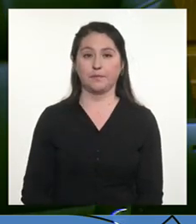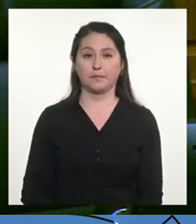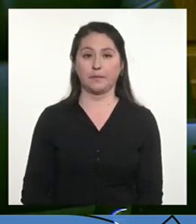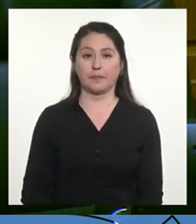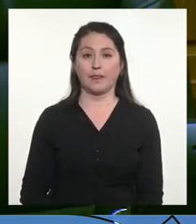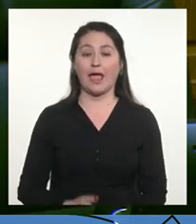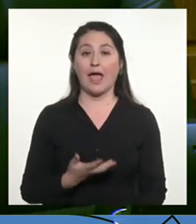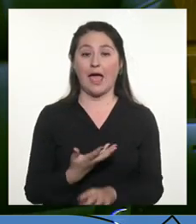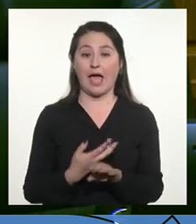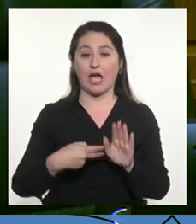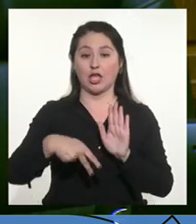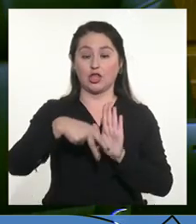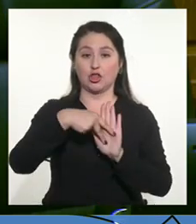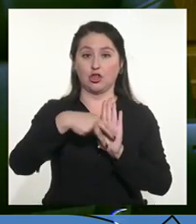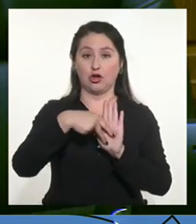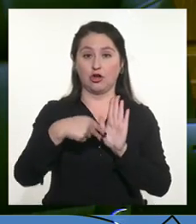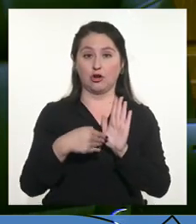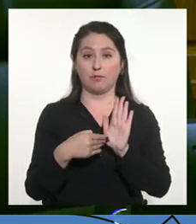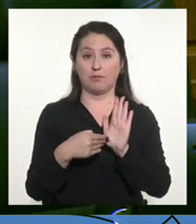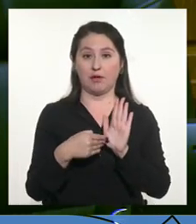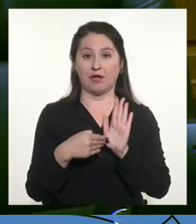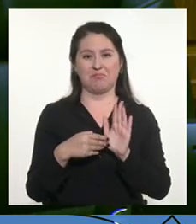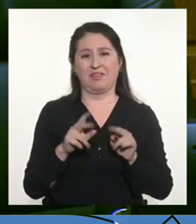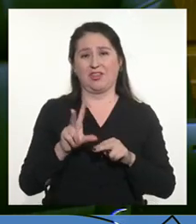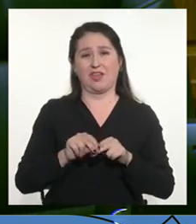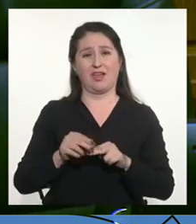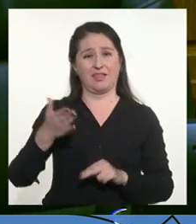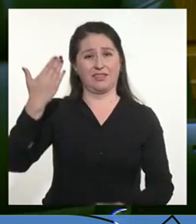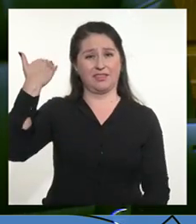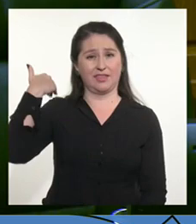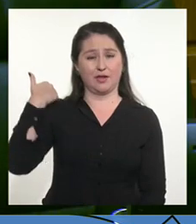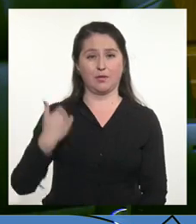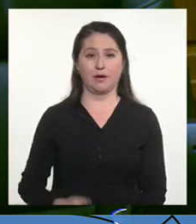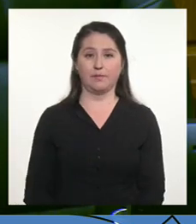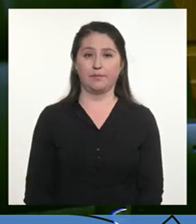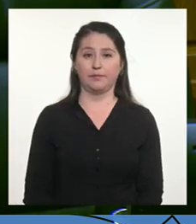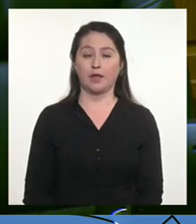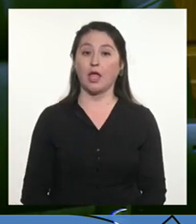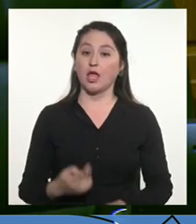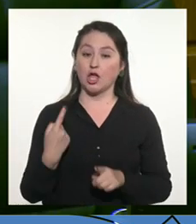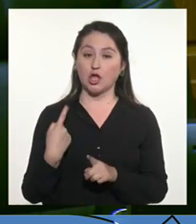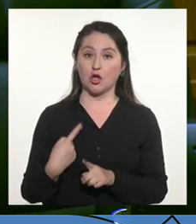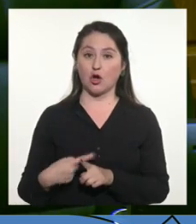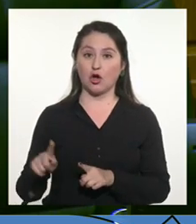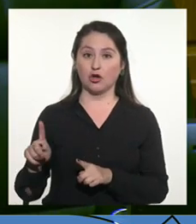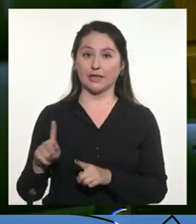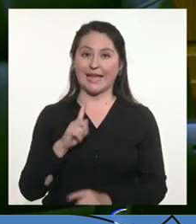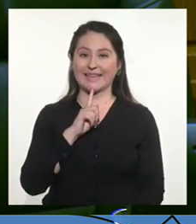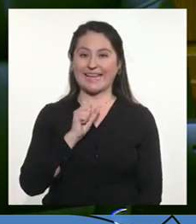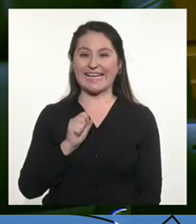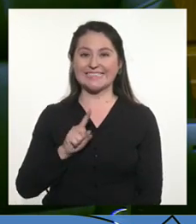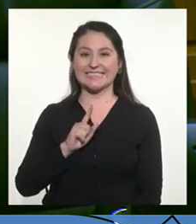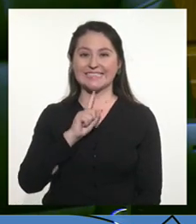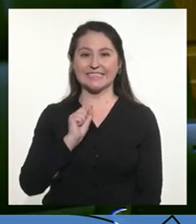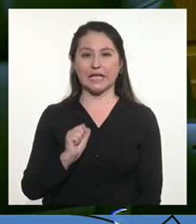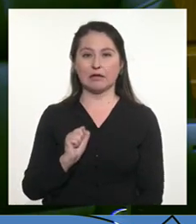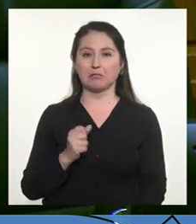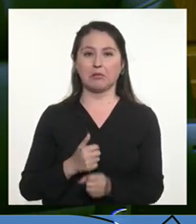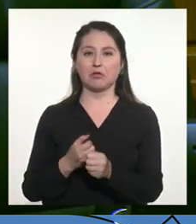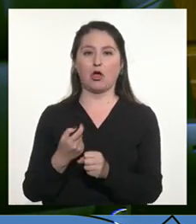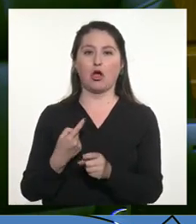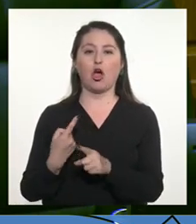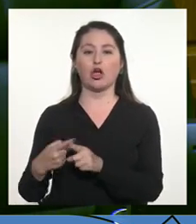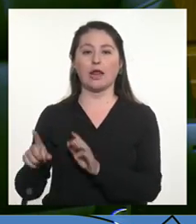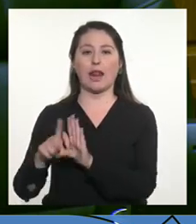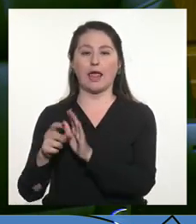normas que están claramente obsoletas y otras que están tácitamente del hogar